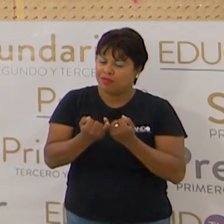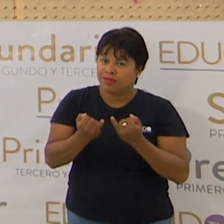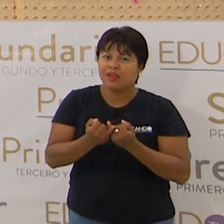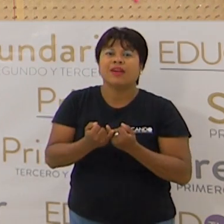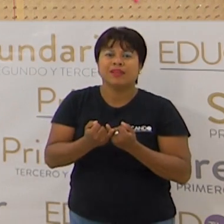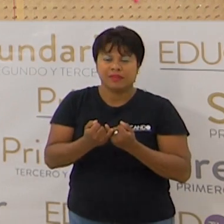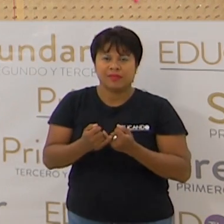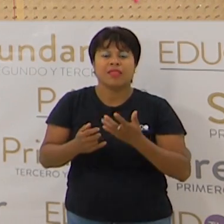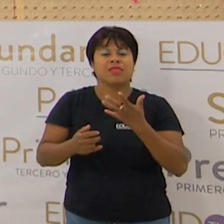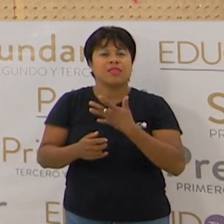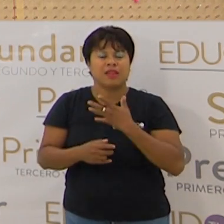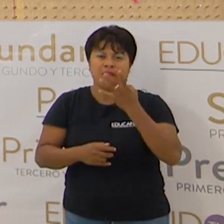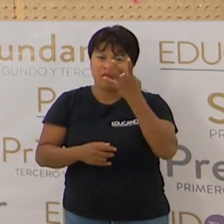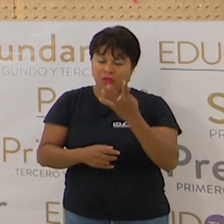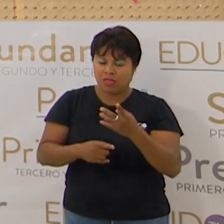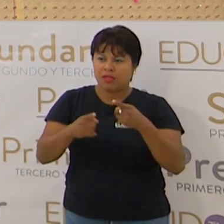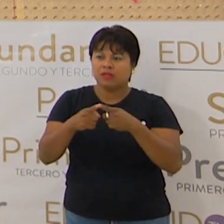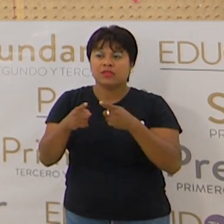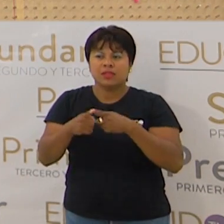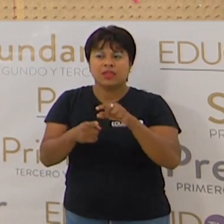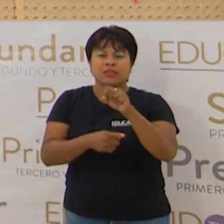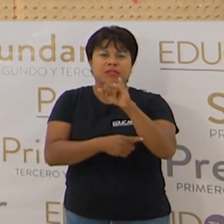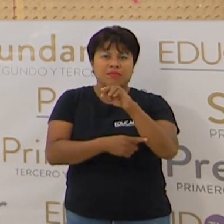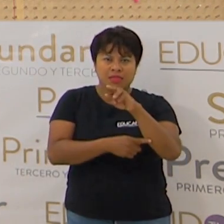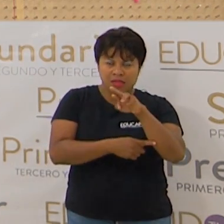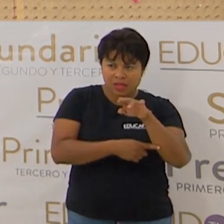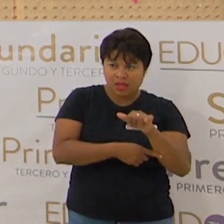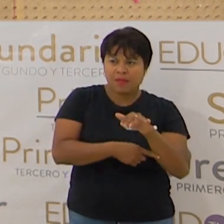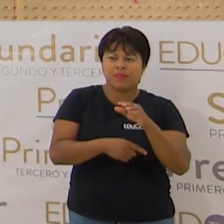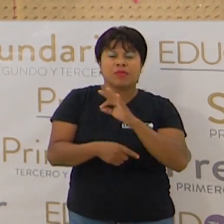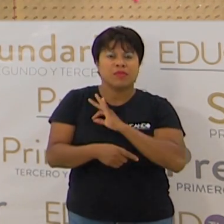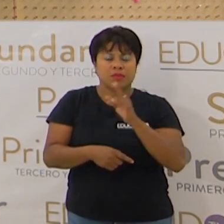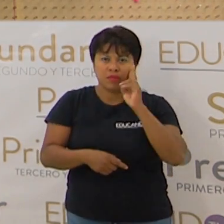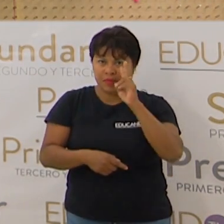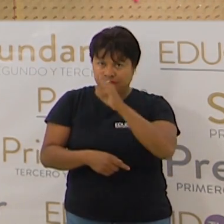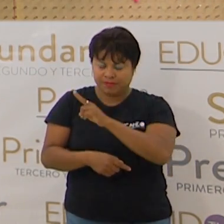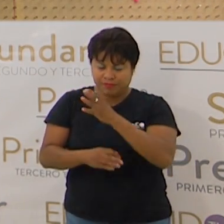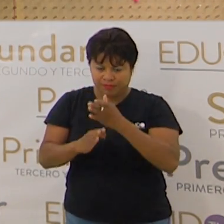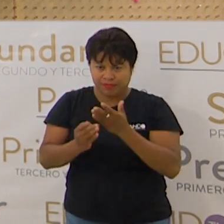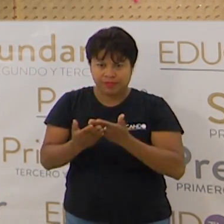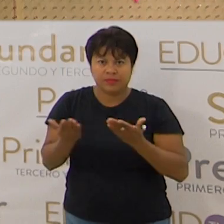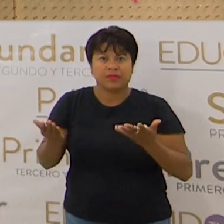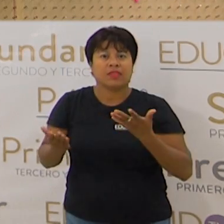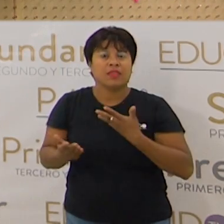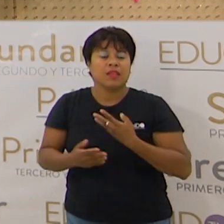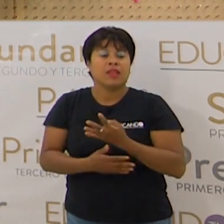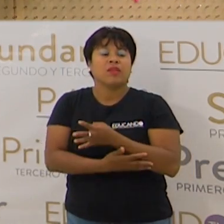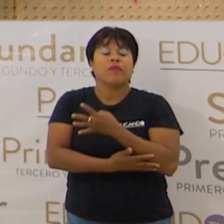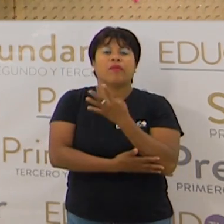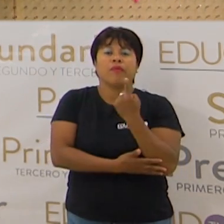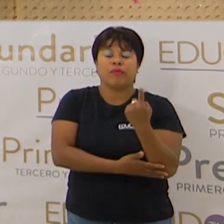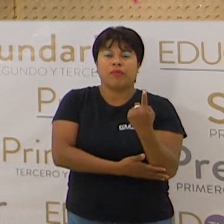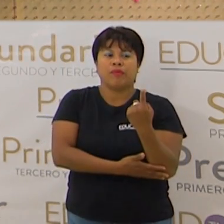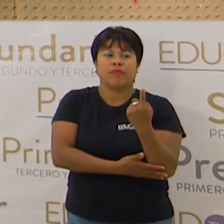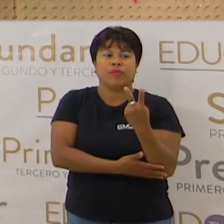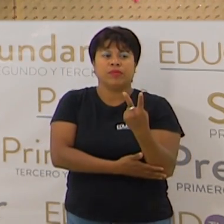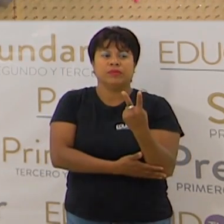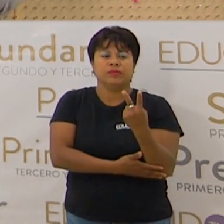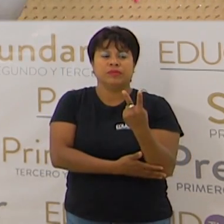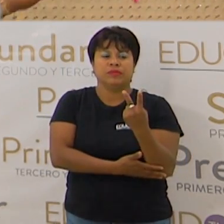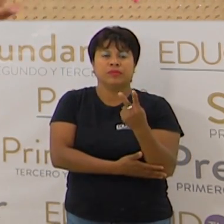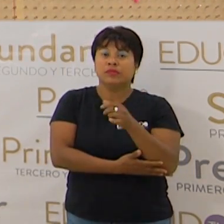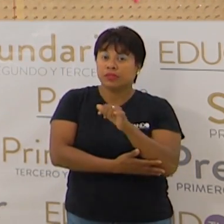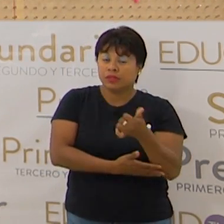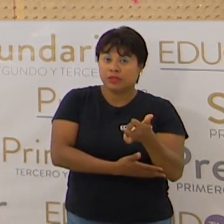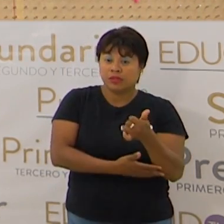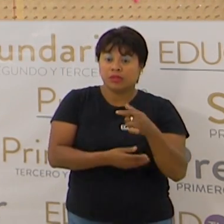Igualmente tendría 4 ejes de simetría y lo podemos ver acá. Tiene 1, 2